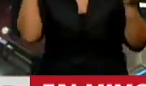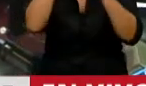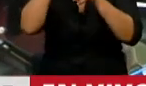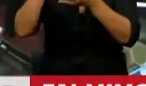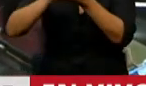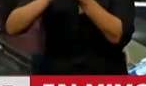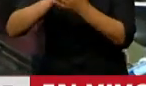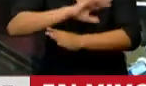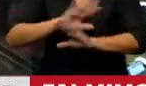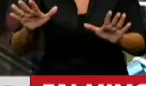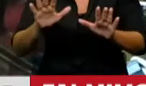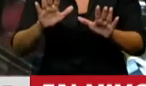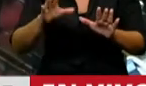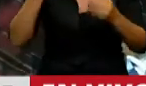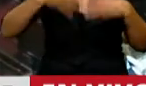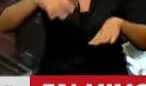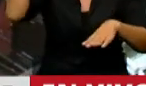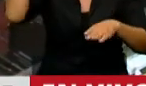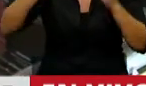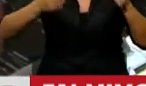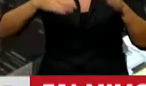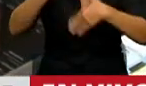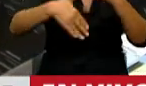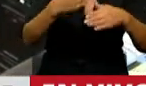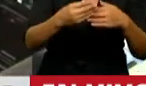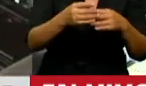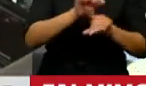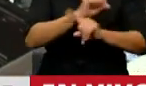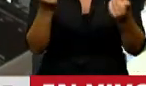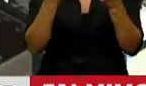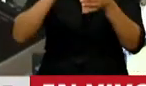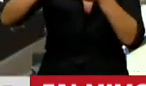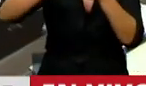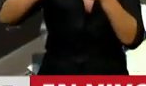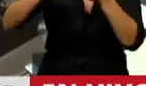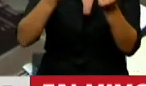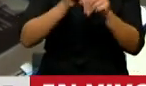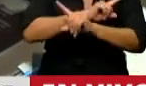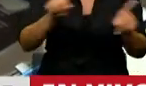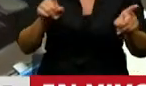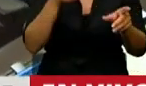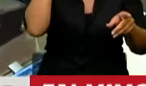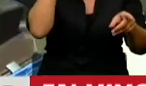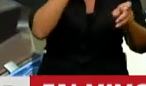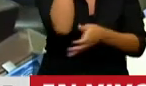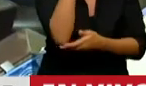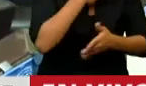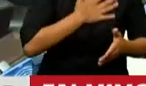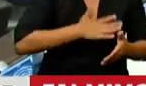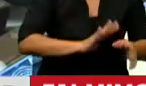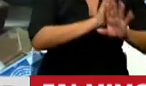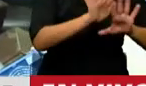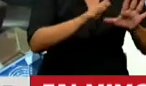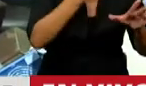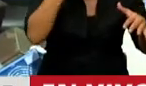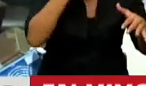estructural. Vayamos a la etapa del desarrollo, vayamos a la etapa de no necesitar endeudamiento, macroeconomía sana, entendimiento